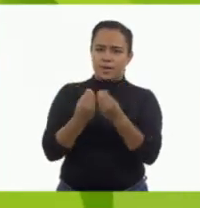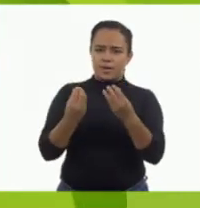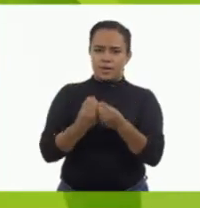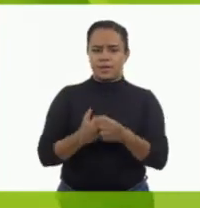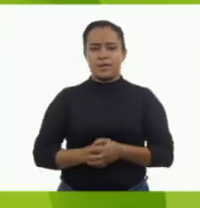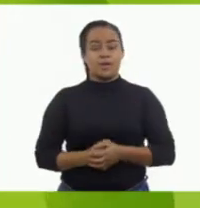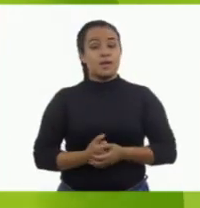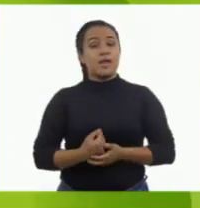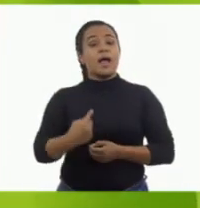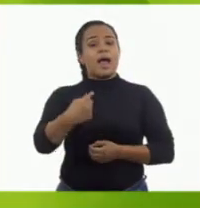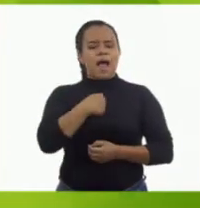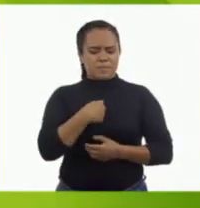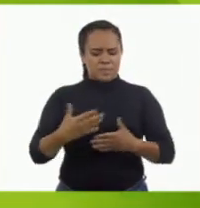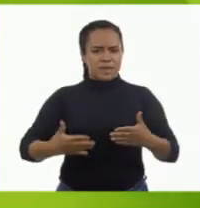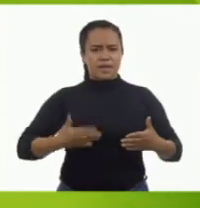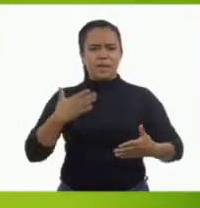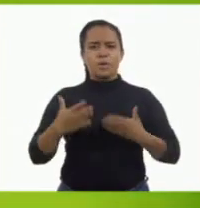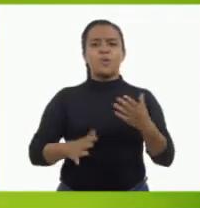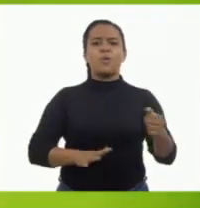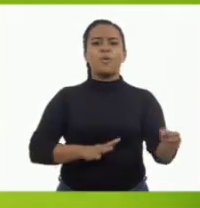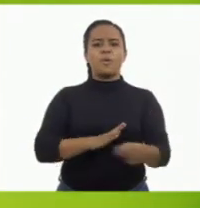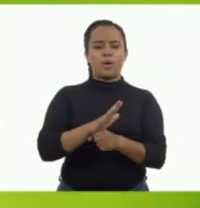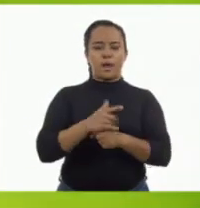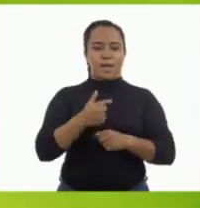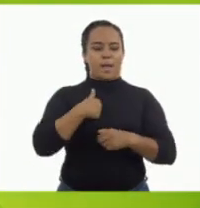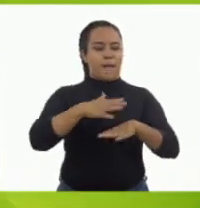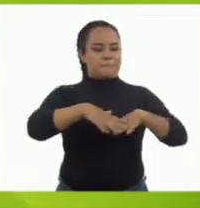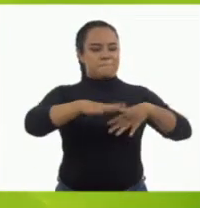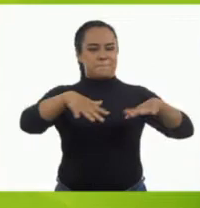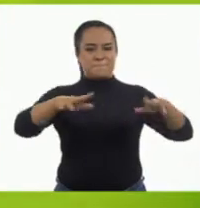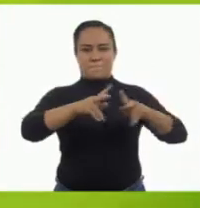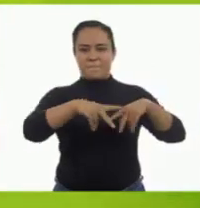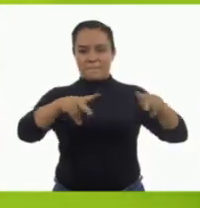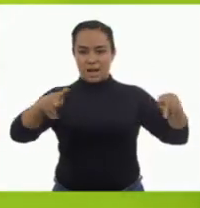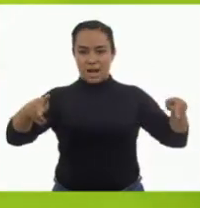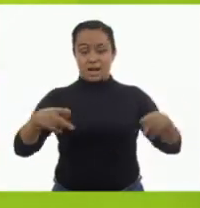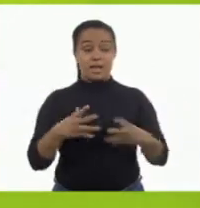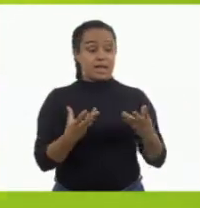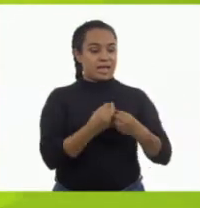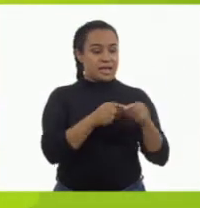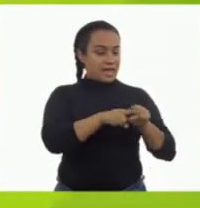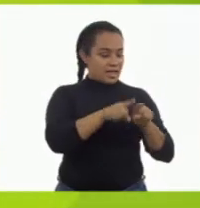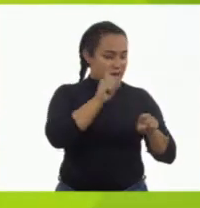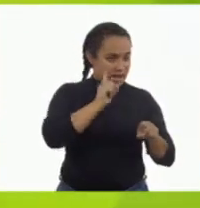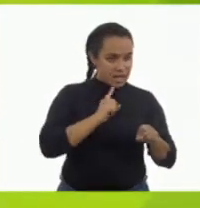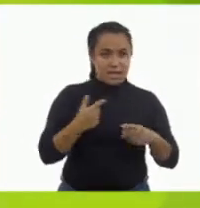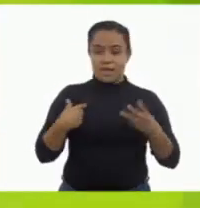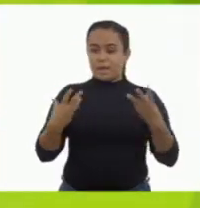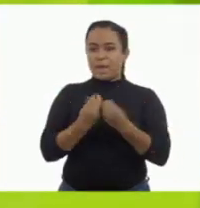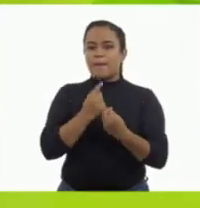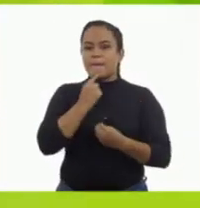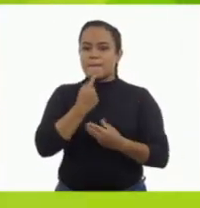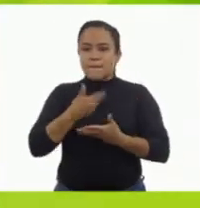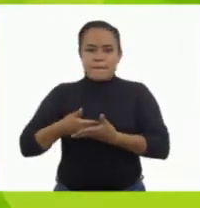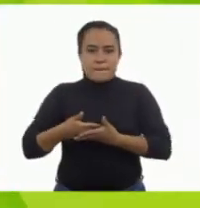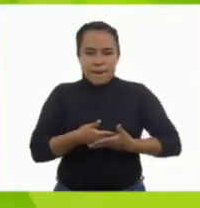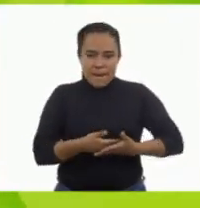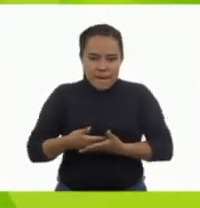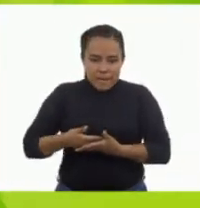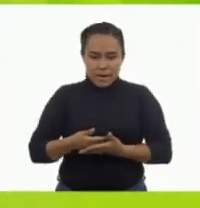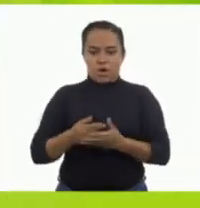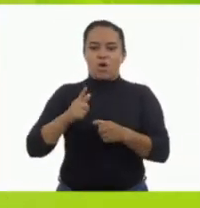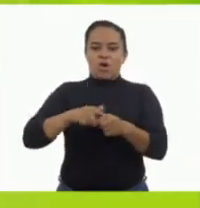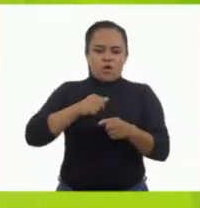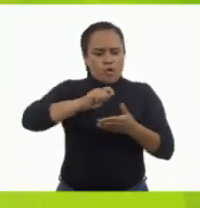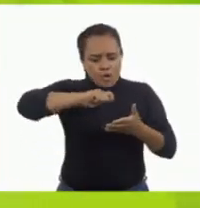A mí me da alegría ir a la playa, jugar con mi hermana, jugar con mis Barbies,